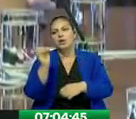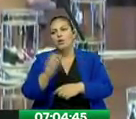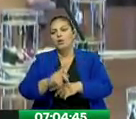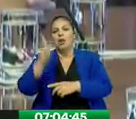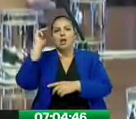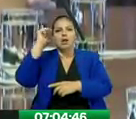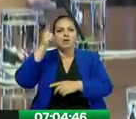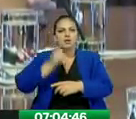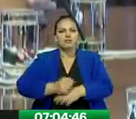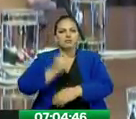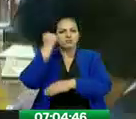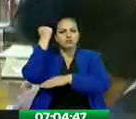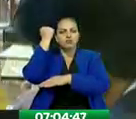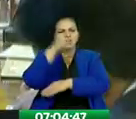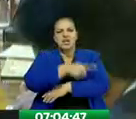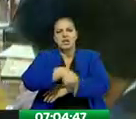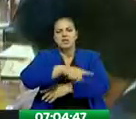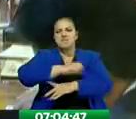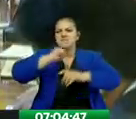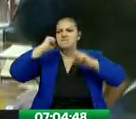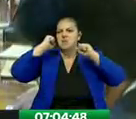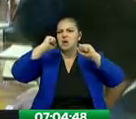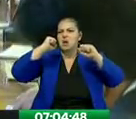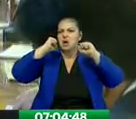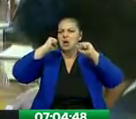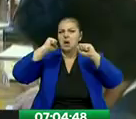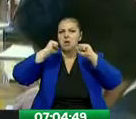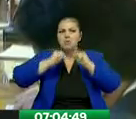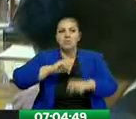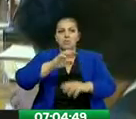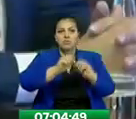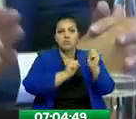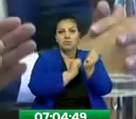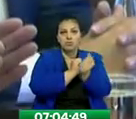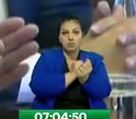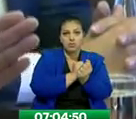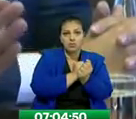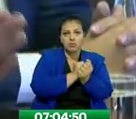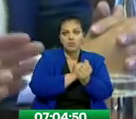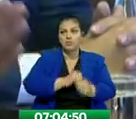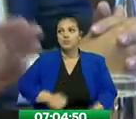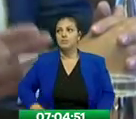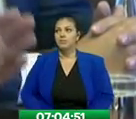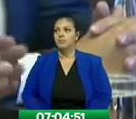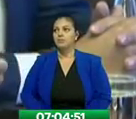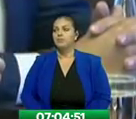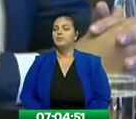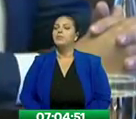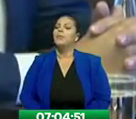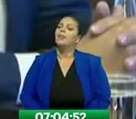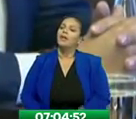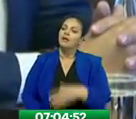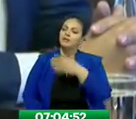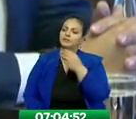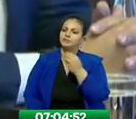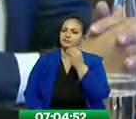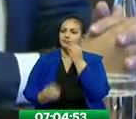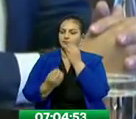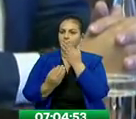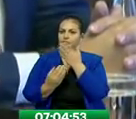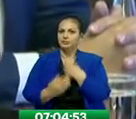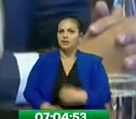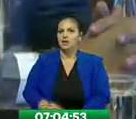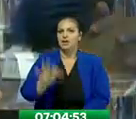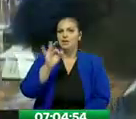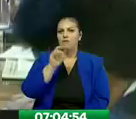puede interpretar por la intervención al inicio de este diálogo con el primer mandatario. El FUT jamás ha estado atrás de un golpe